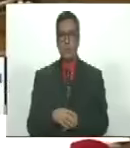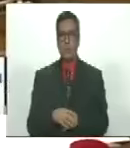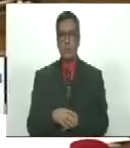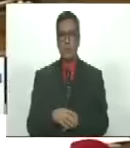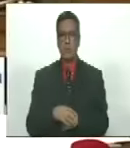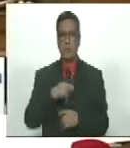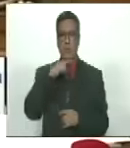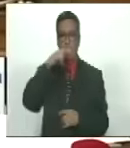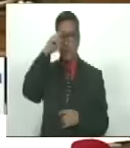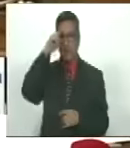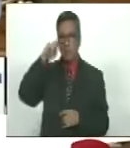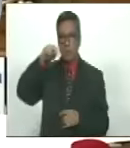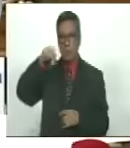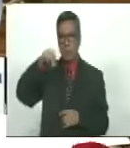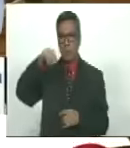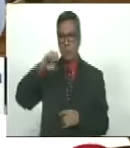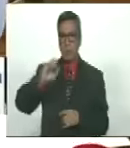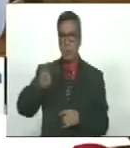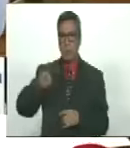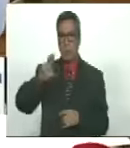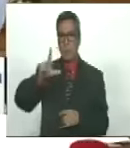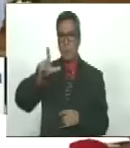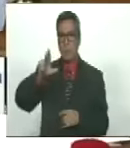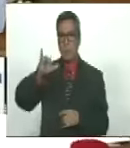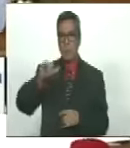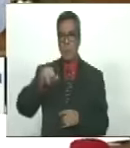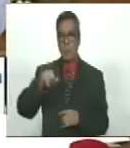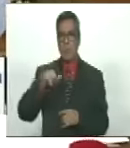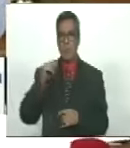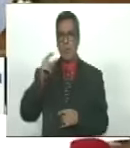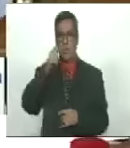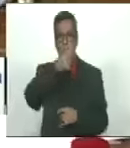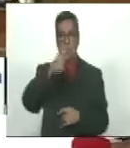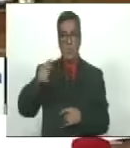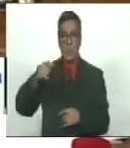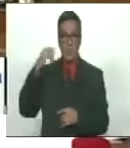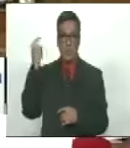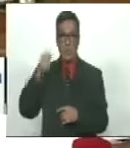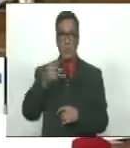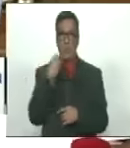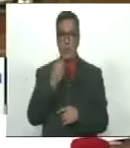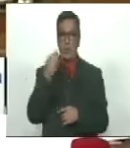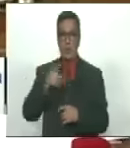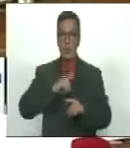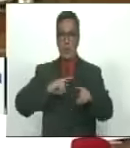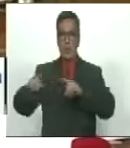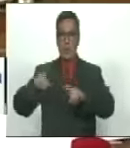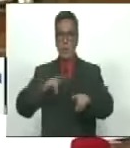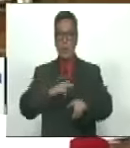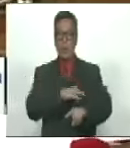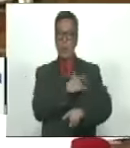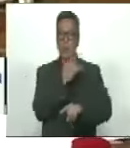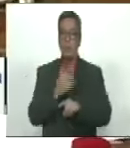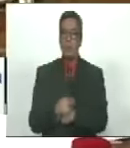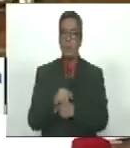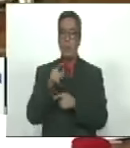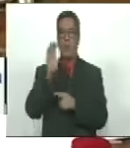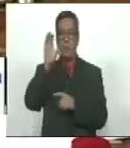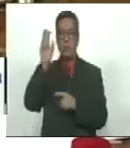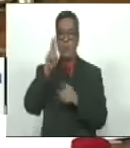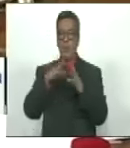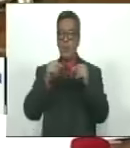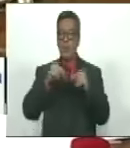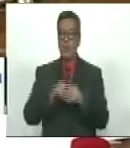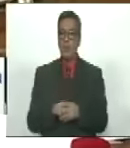madre Noelí Pocaterra hablando desde la perspectiva de nuestros pueblos originarios. Escuchamos ahora a un joven dirigente universitario. Es la patria